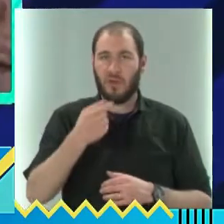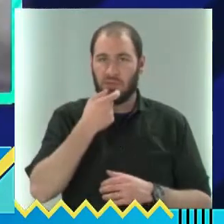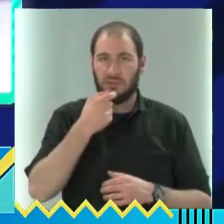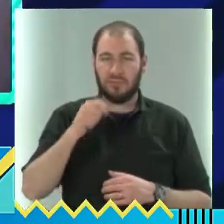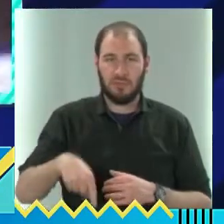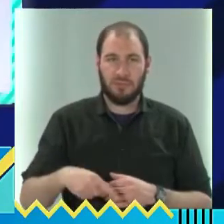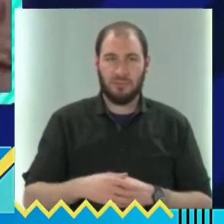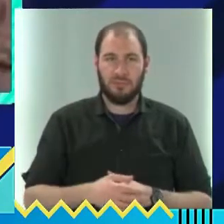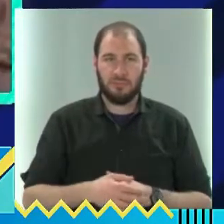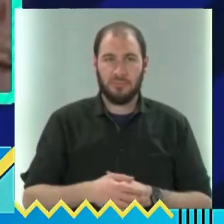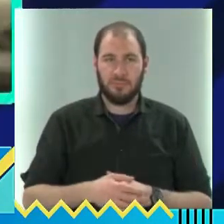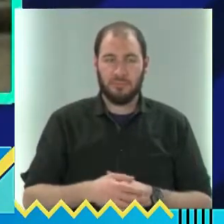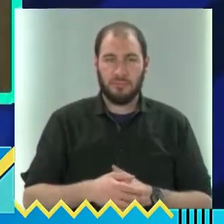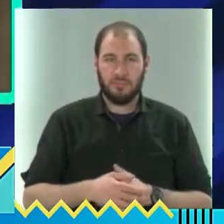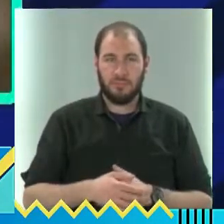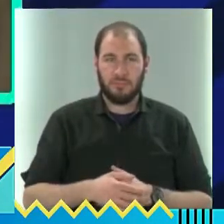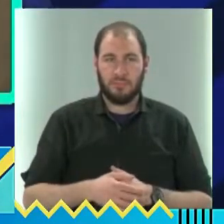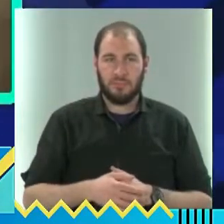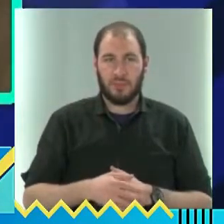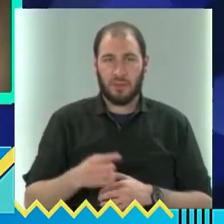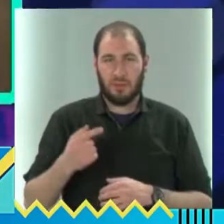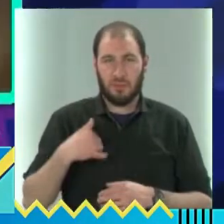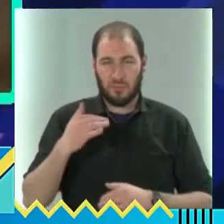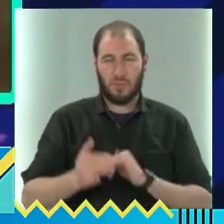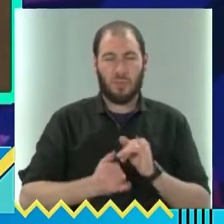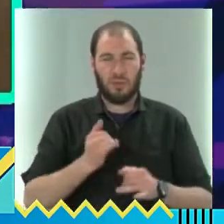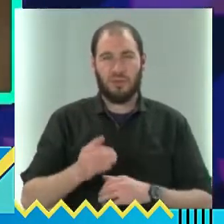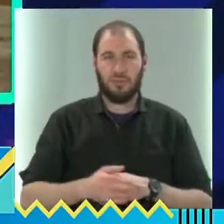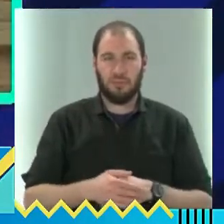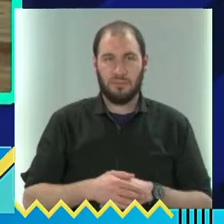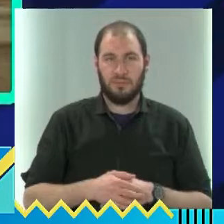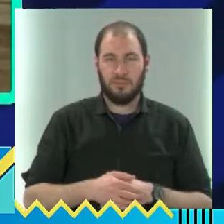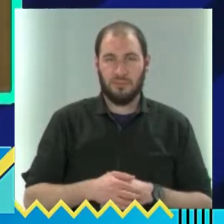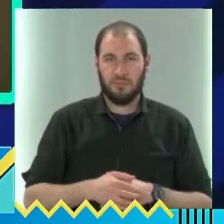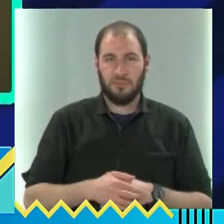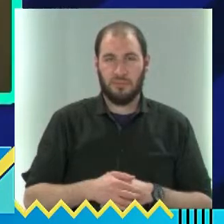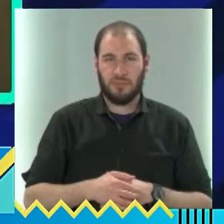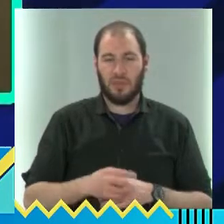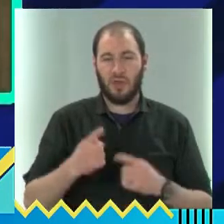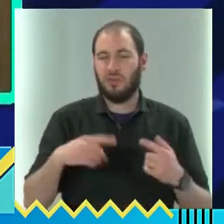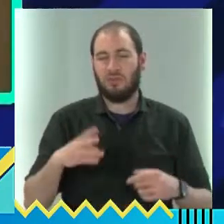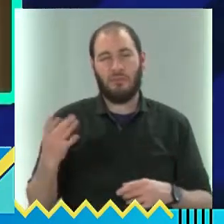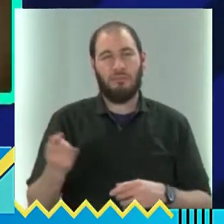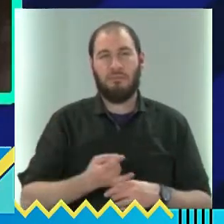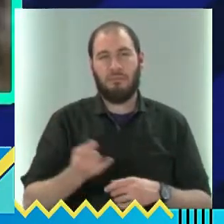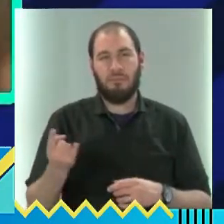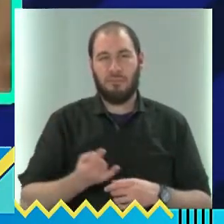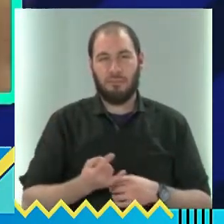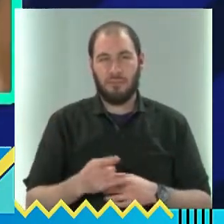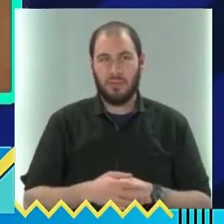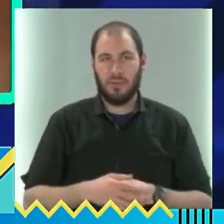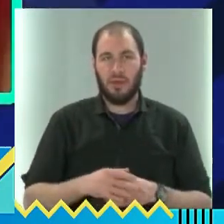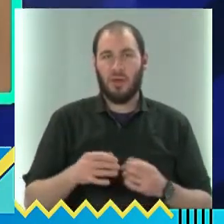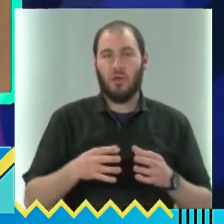provincia. Mire, yo le digo algo. Hay una falacia tremenda en